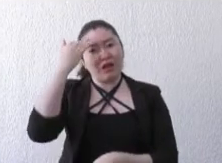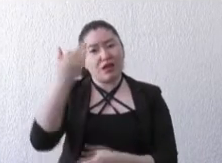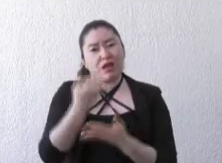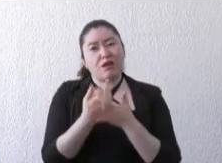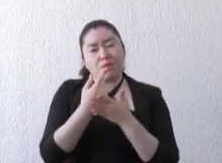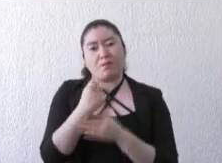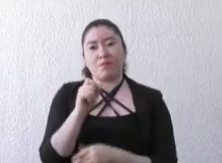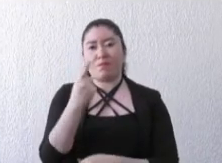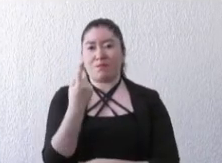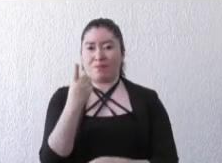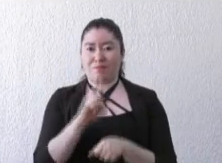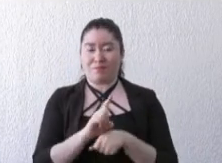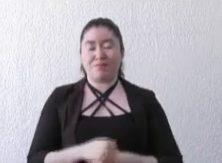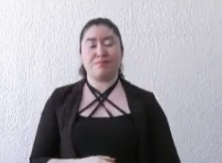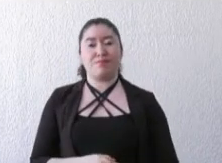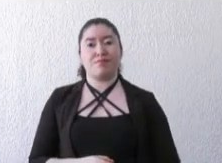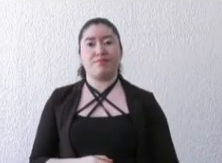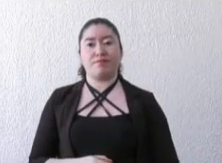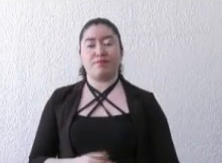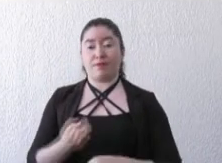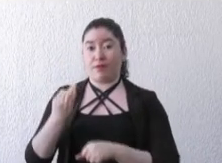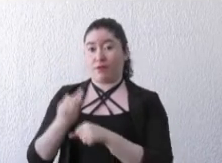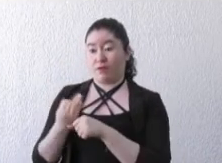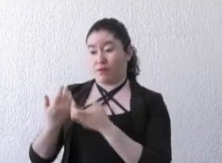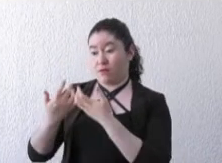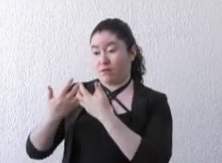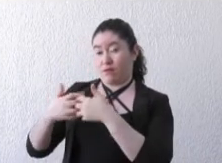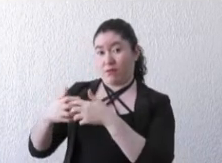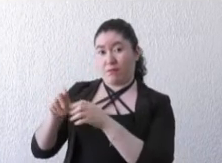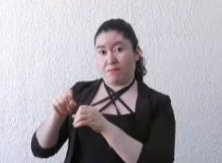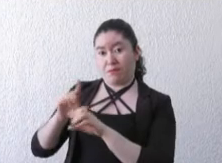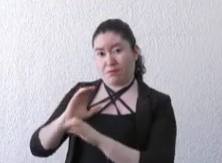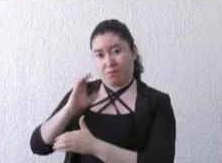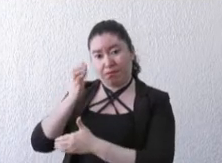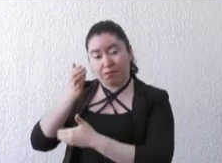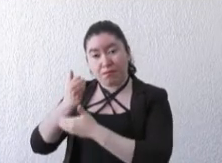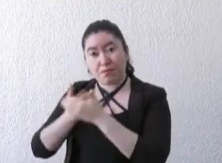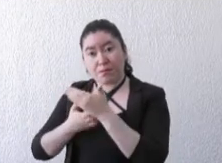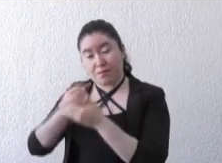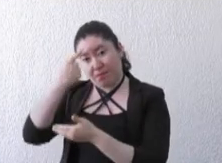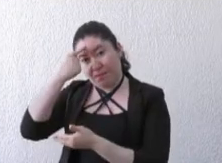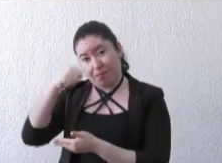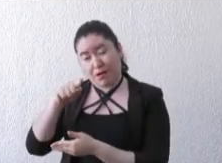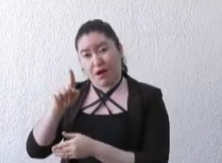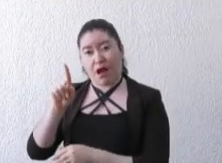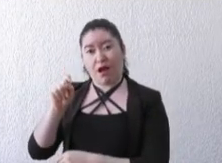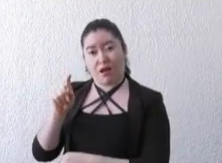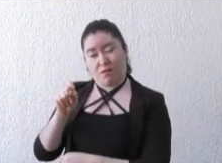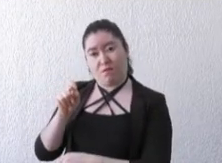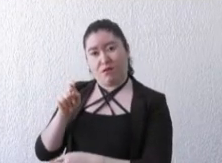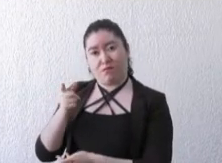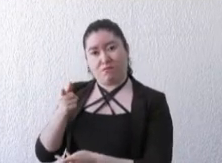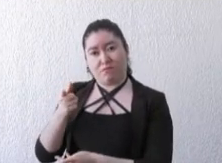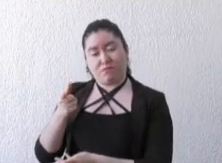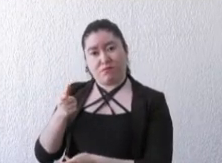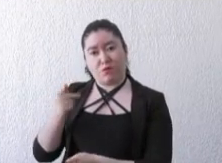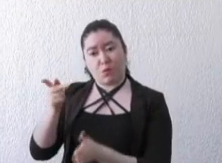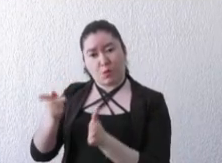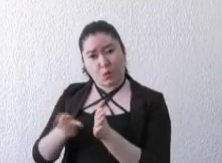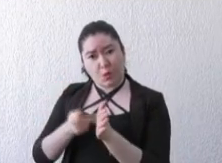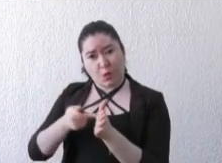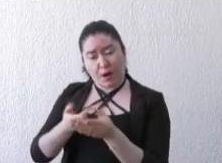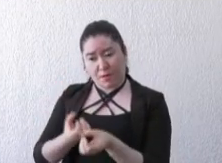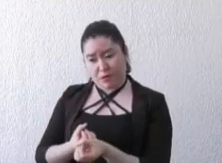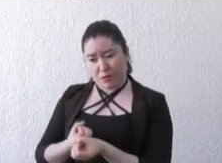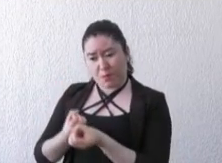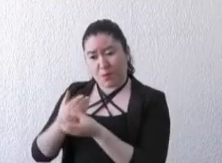con las cuatro empresas que elaboran las boletas bimestrales de consumo de agua, ¿será renovado?